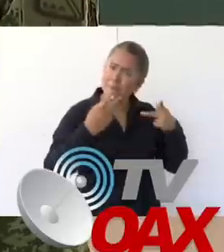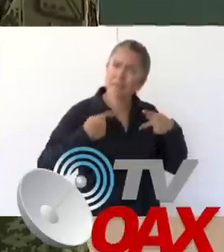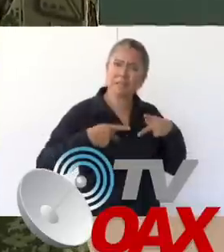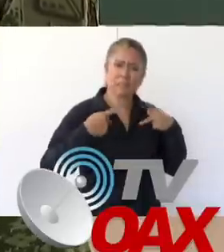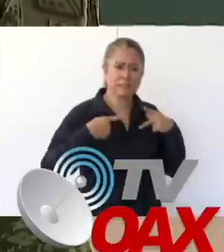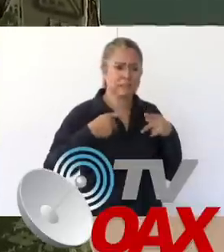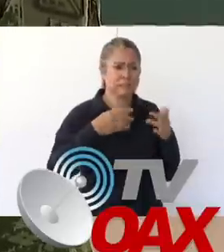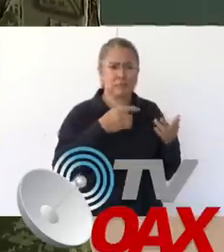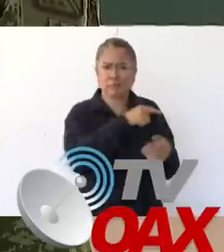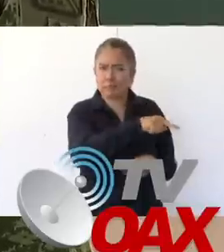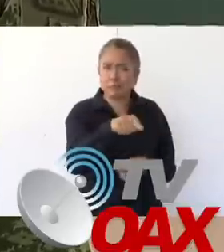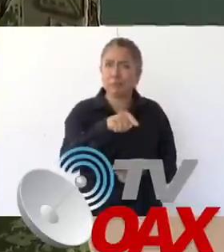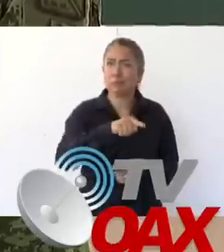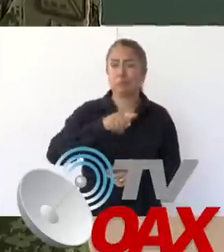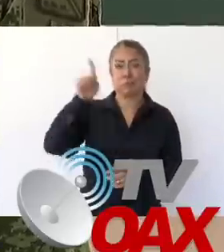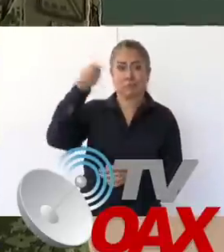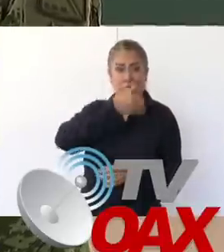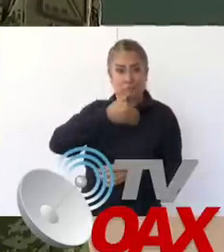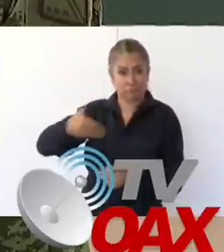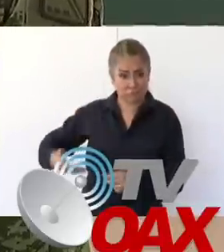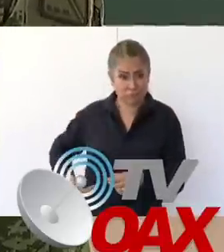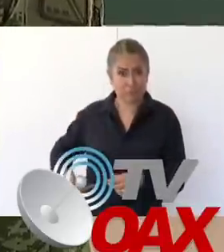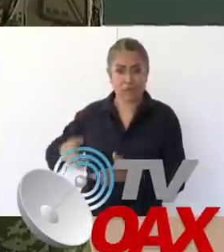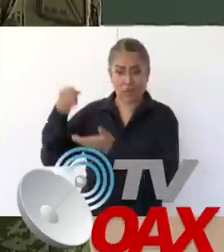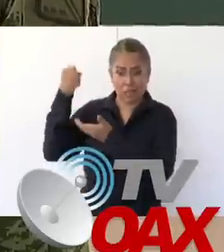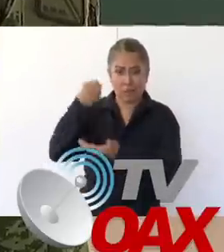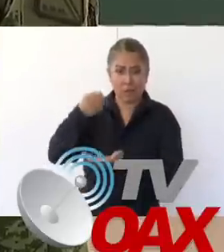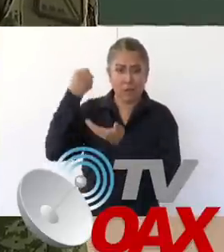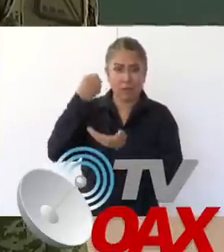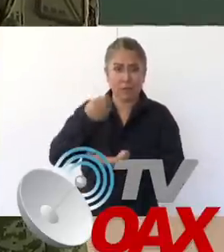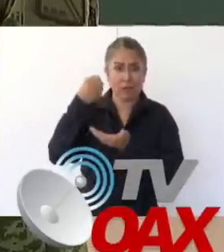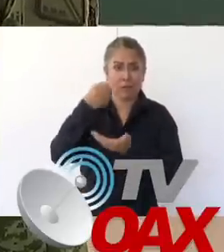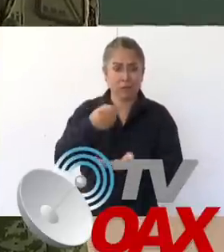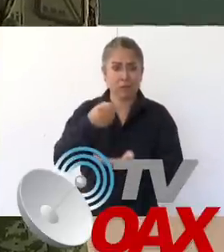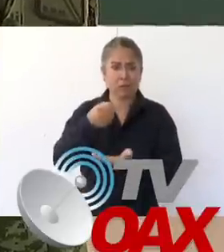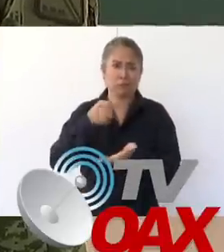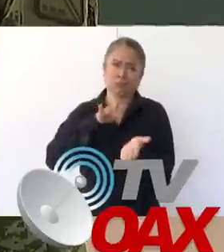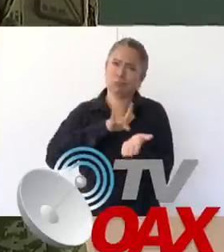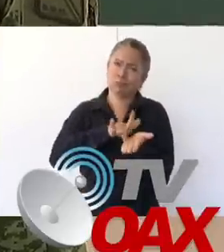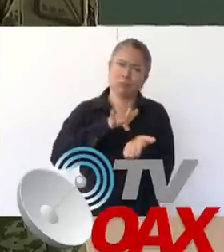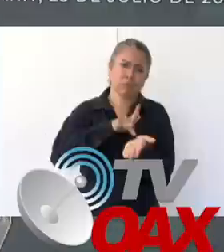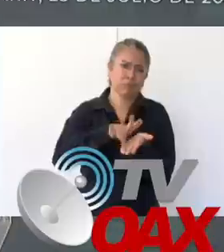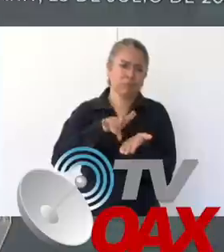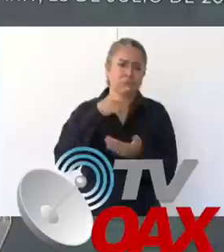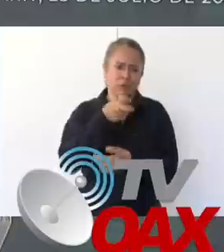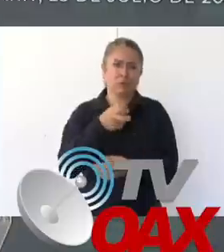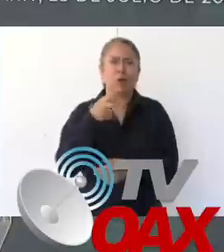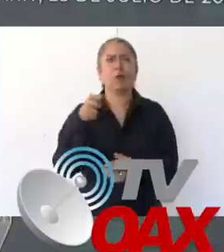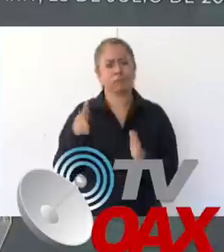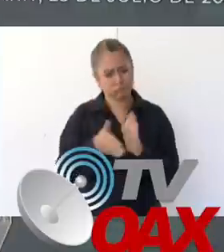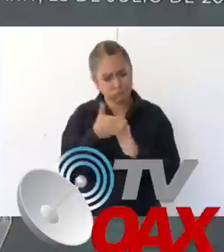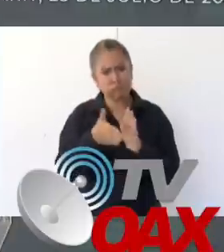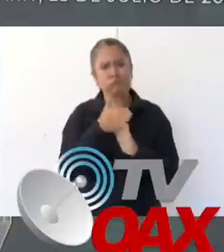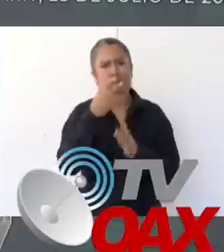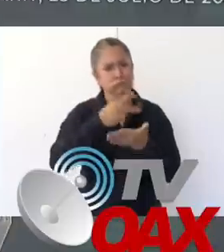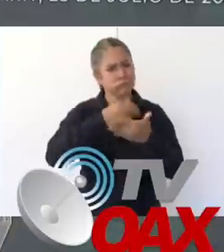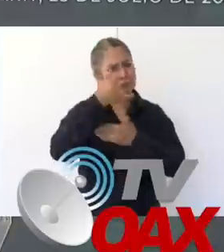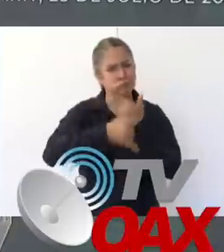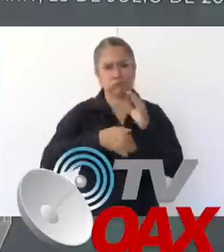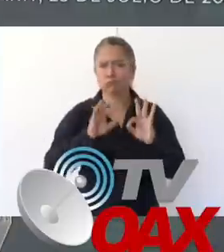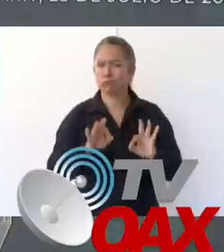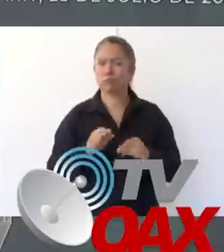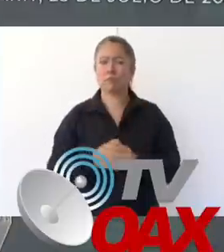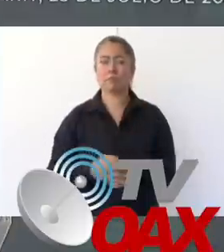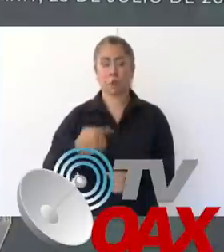nos ha apoyado con los recursos suficientes y oportunamente para este proyecto. Entonces, en mi caso,